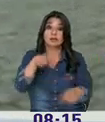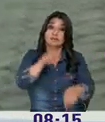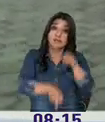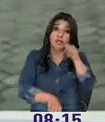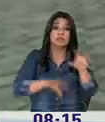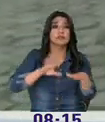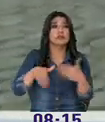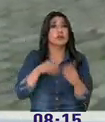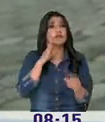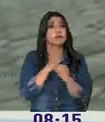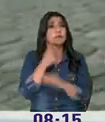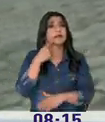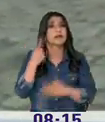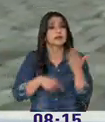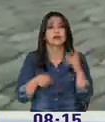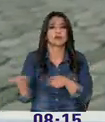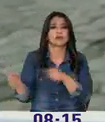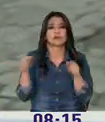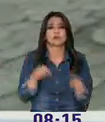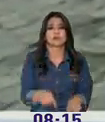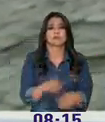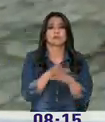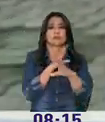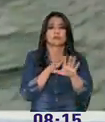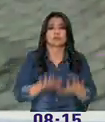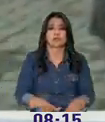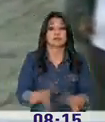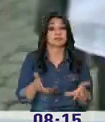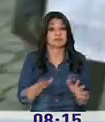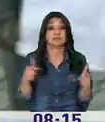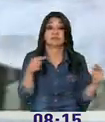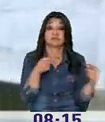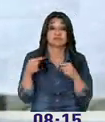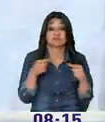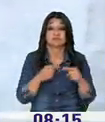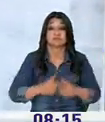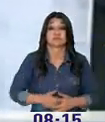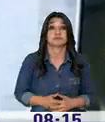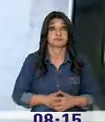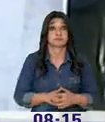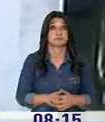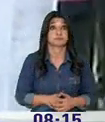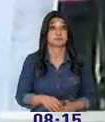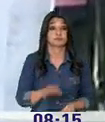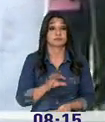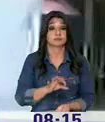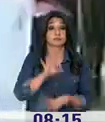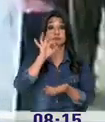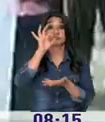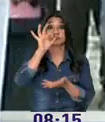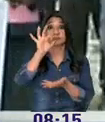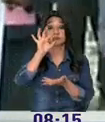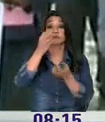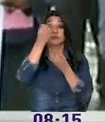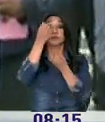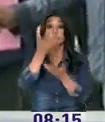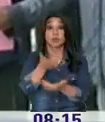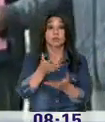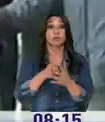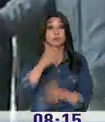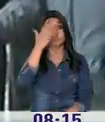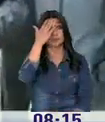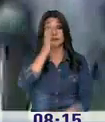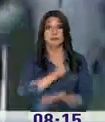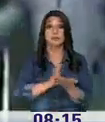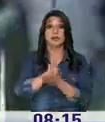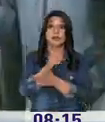paradas con el fin de que no traigan acá el bus de transporte público. Vamos a hablar entonces con uno de los representantes para que nos comente. Sabemos que los